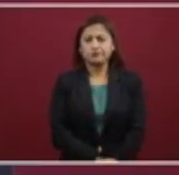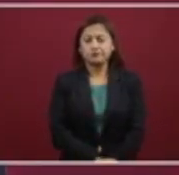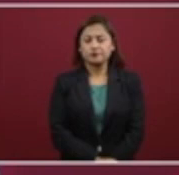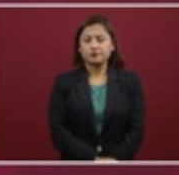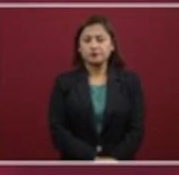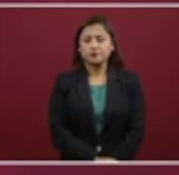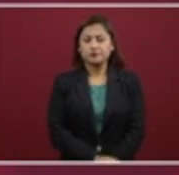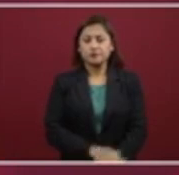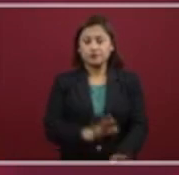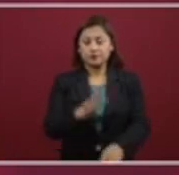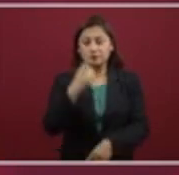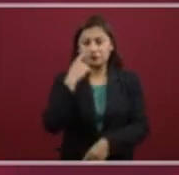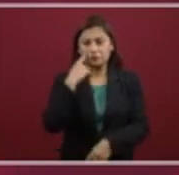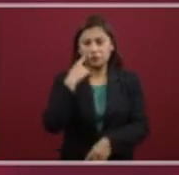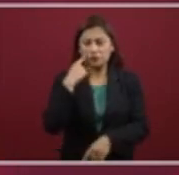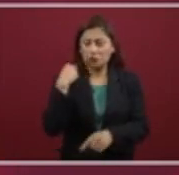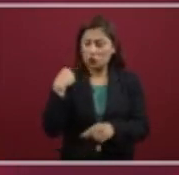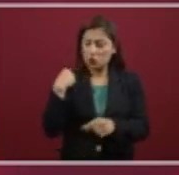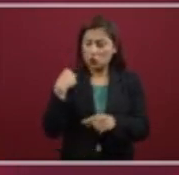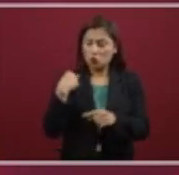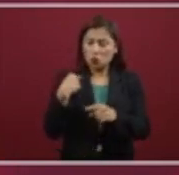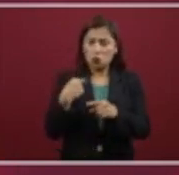Les puedo decir que vamos bien.